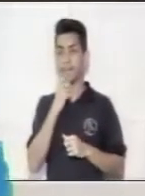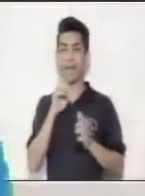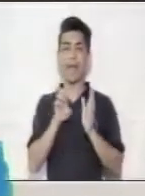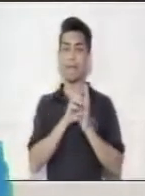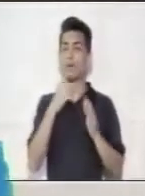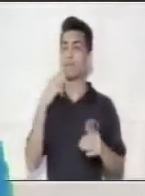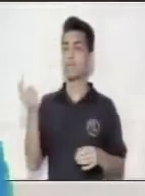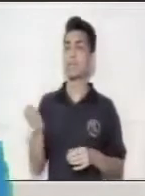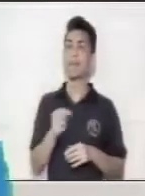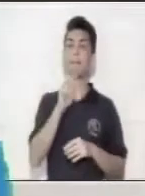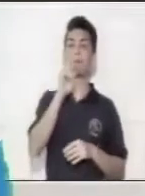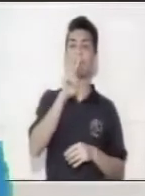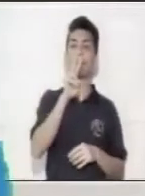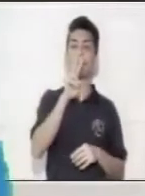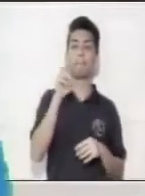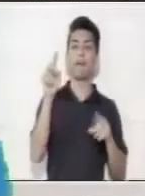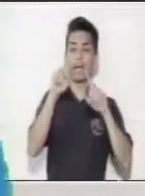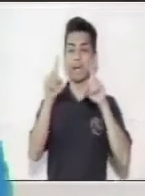el vector 2,1.